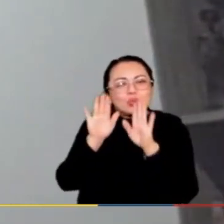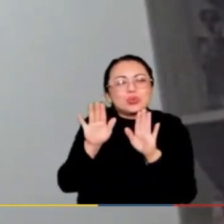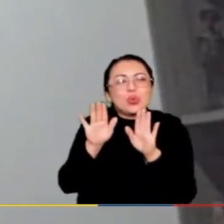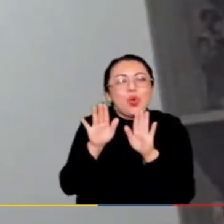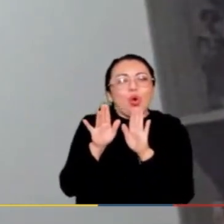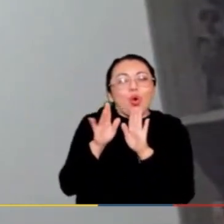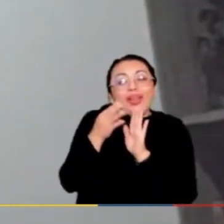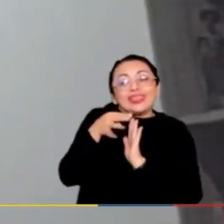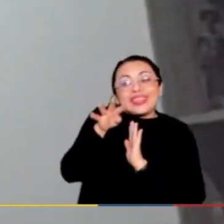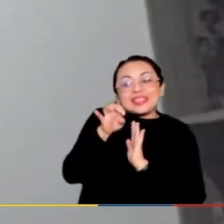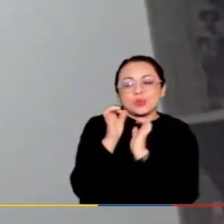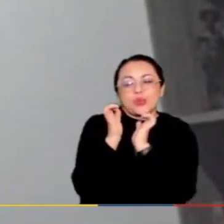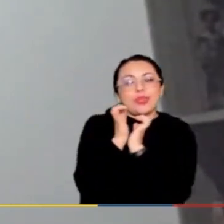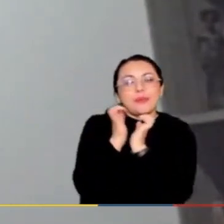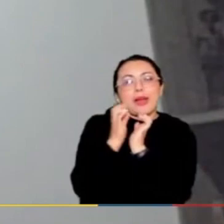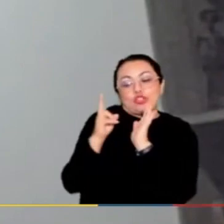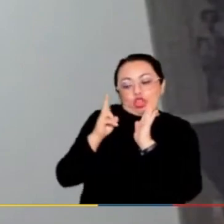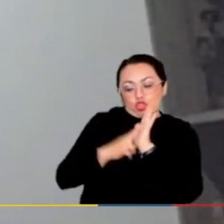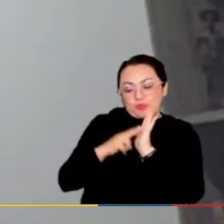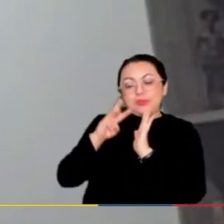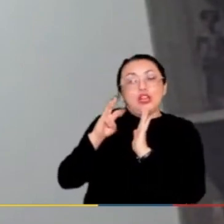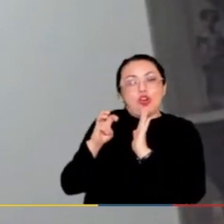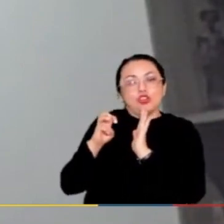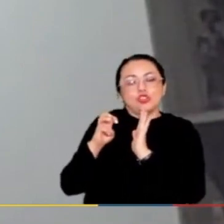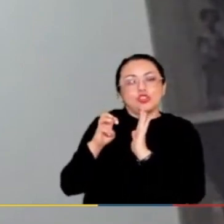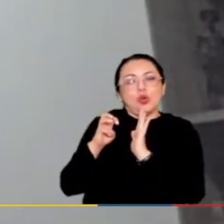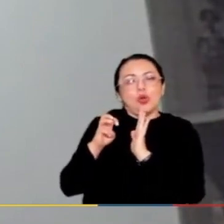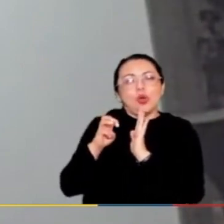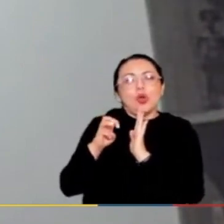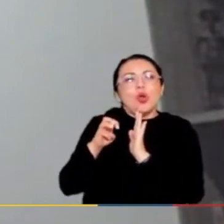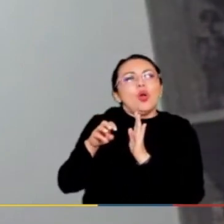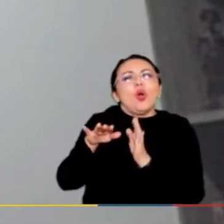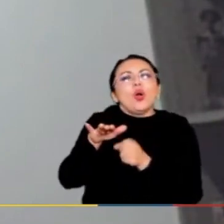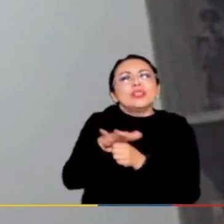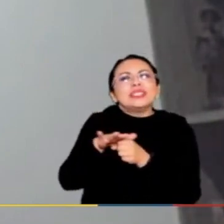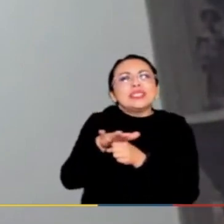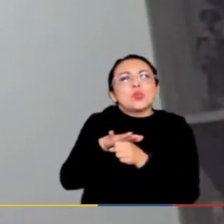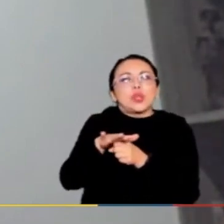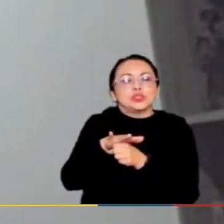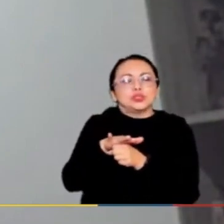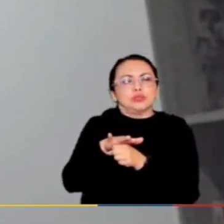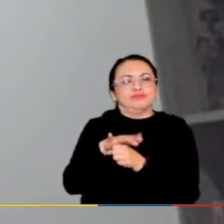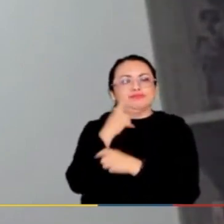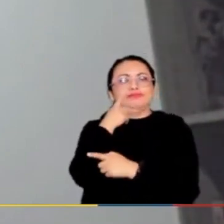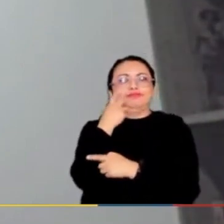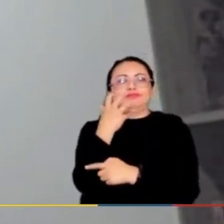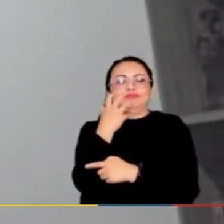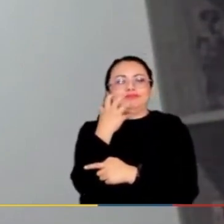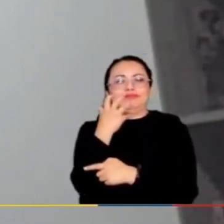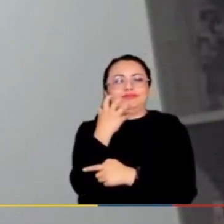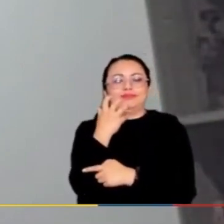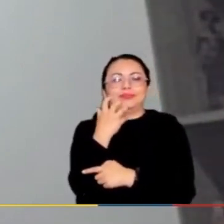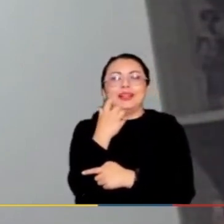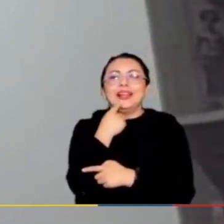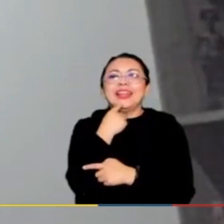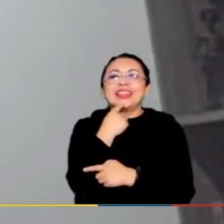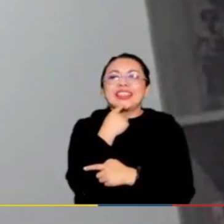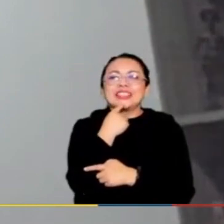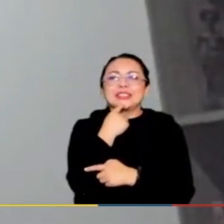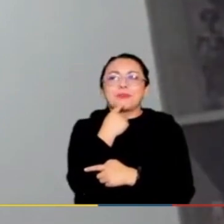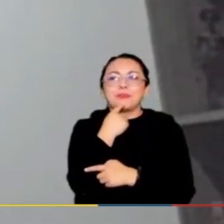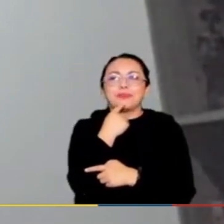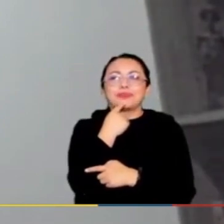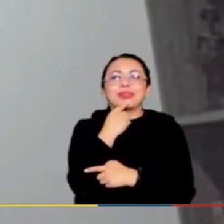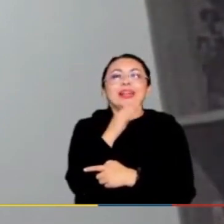del 19 de mayo del 2008, se presenta un hecho concomitante y totalmente relevante, y es la aprehensión